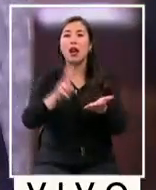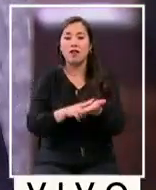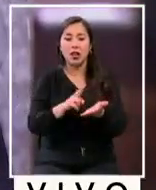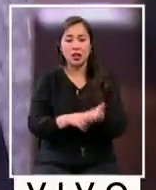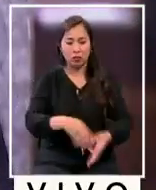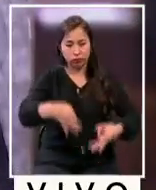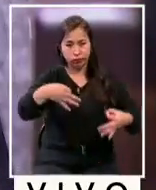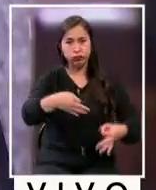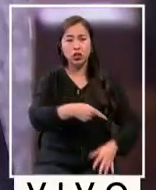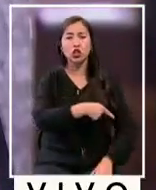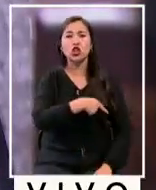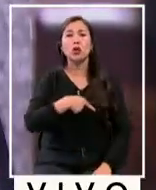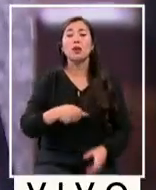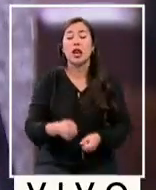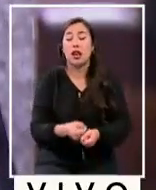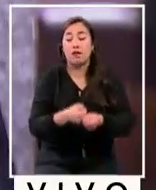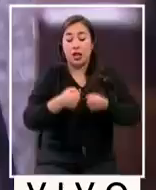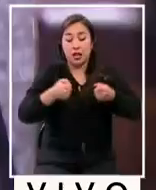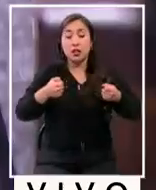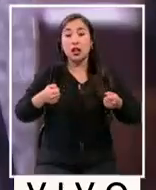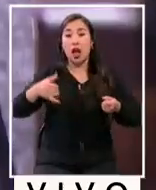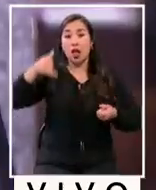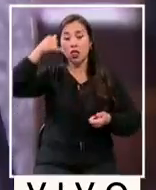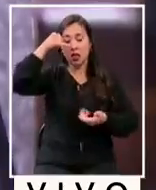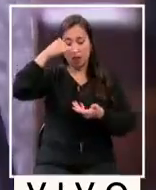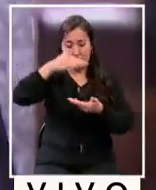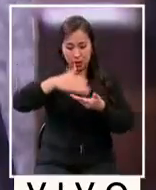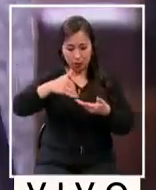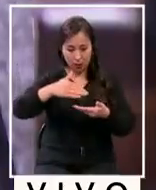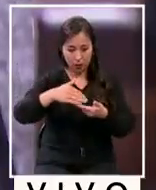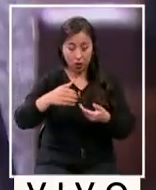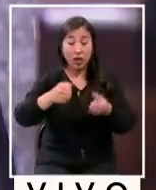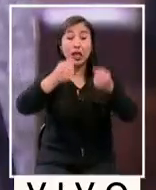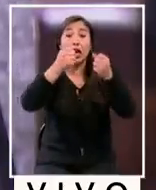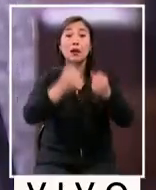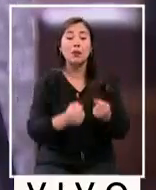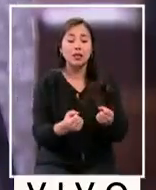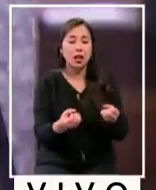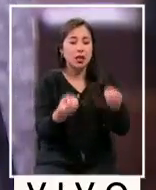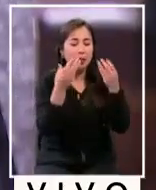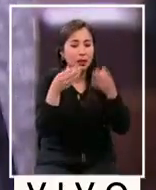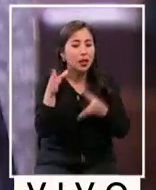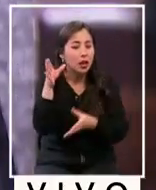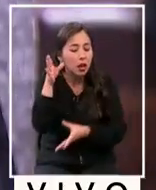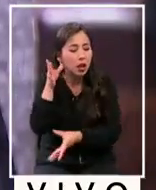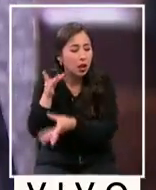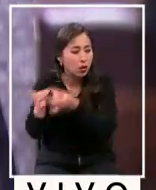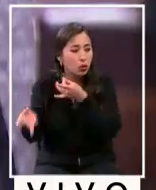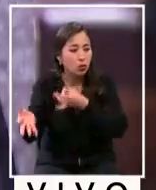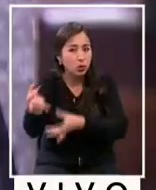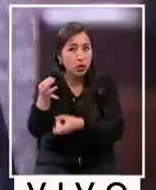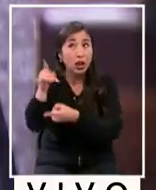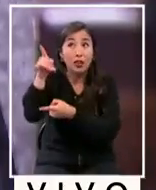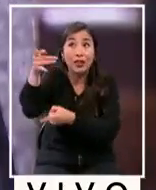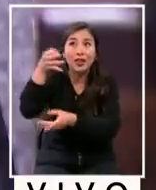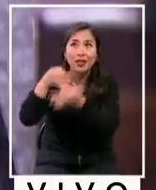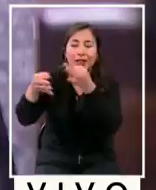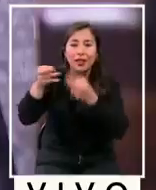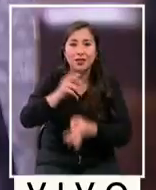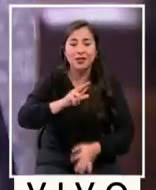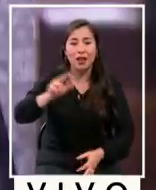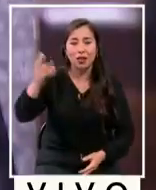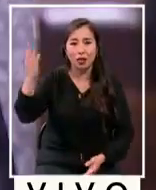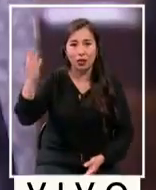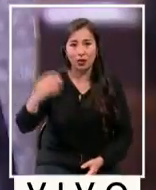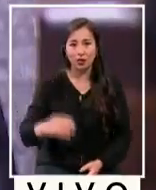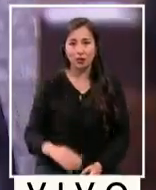nombre, la valentía de pedir perdón y la capacidad de aprender a escuchar lo que Él nos está diciendo.